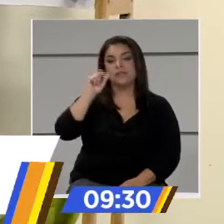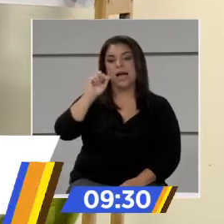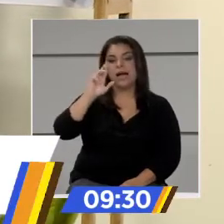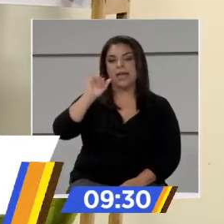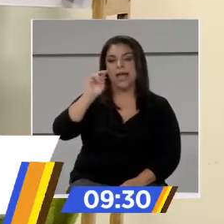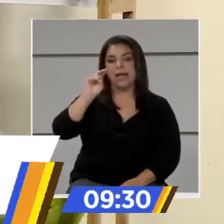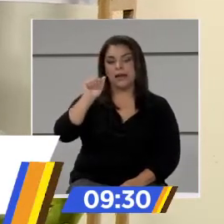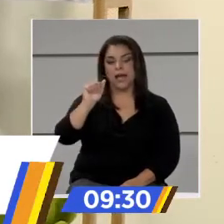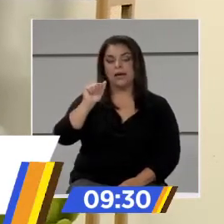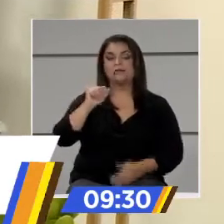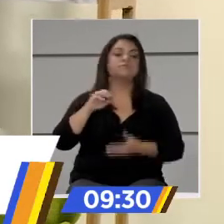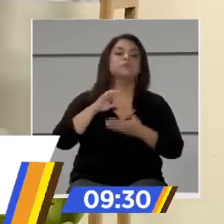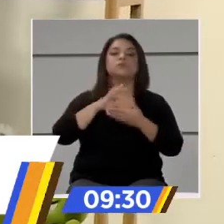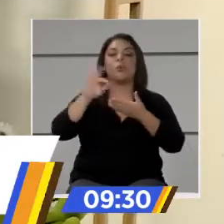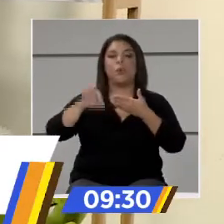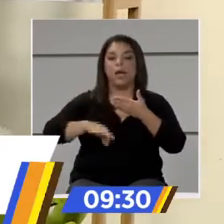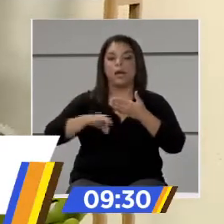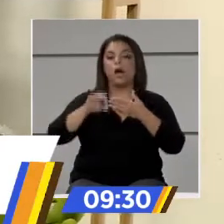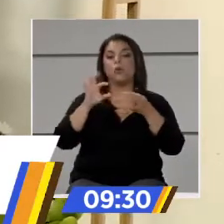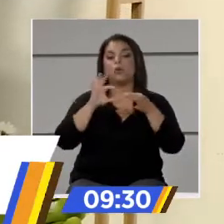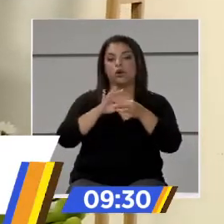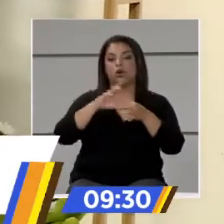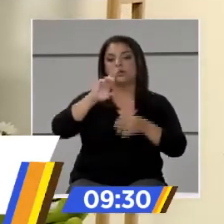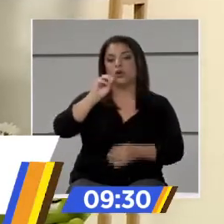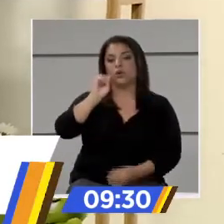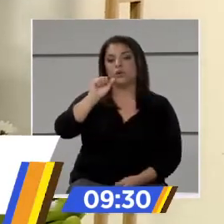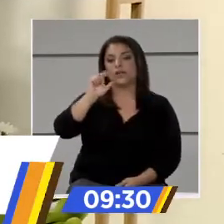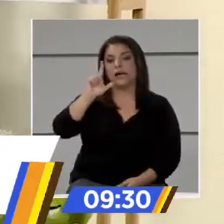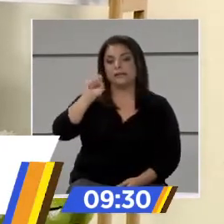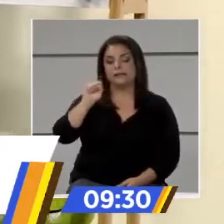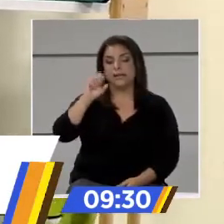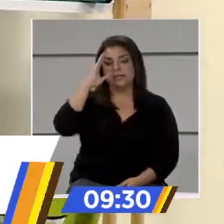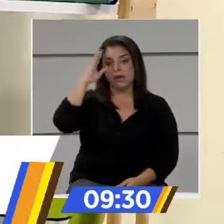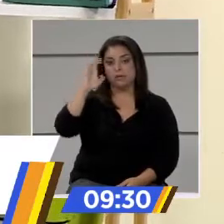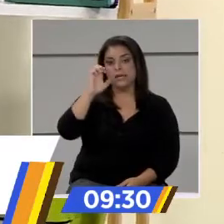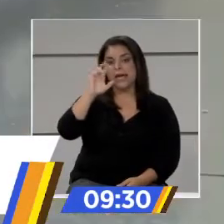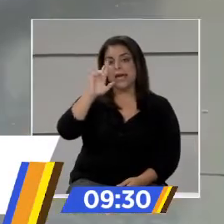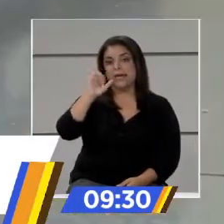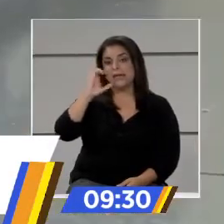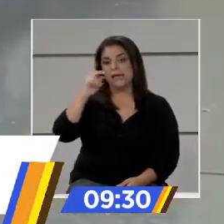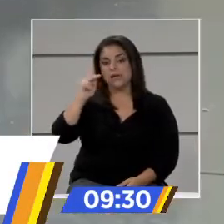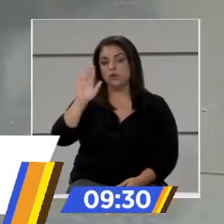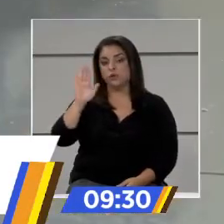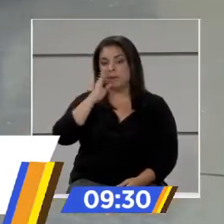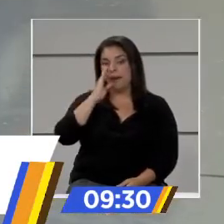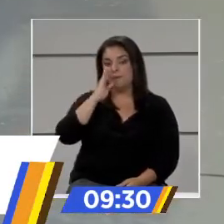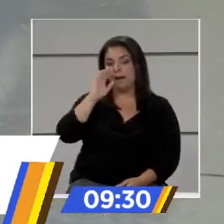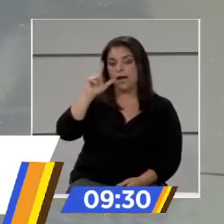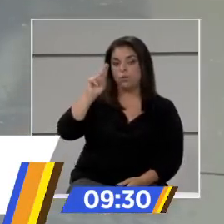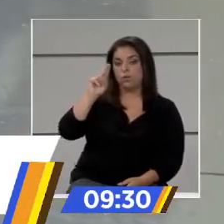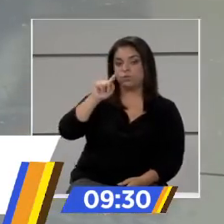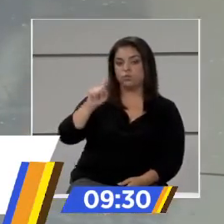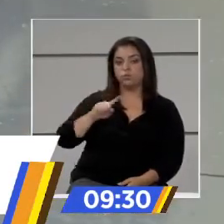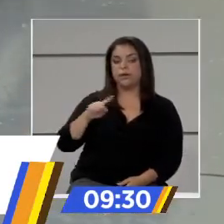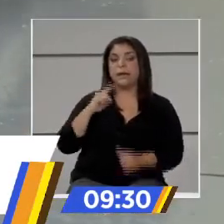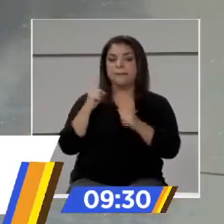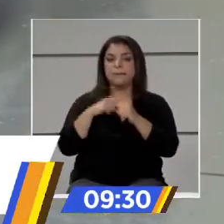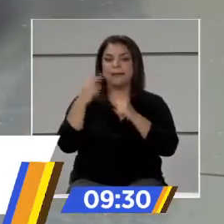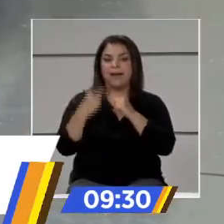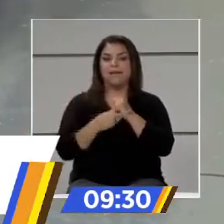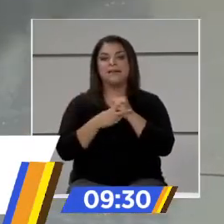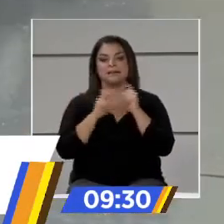Materno Escuela Unión de Rosales. Saludos a Eric de su mamá Luz. Por primera vez